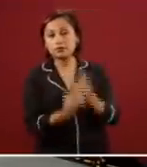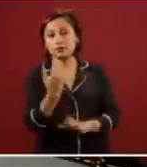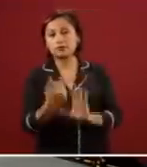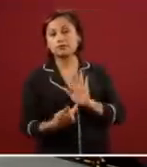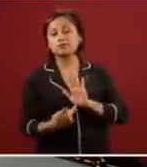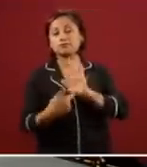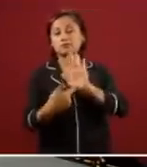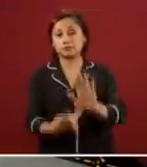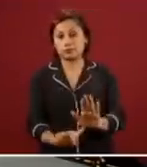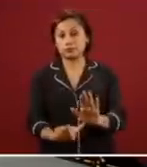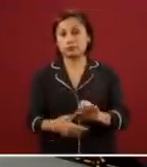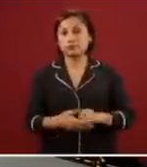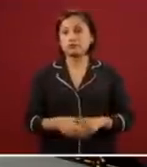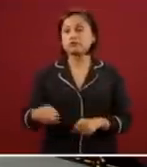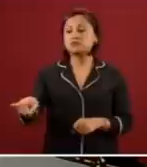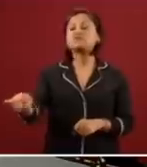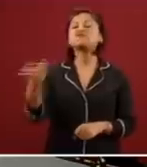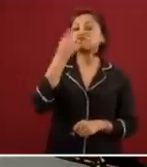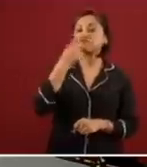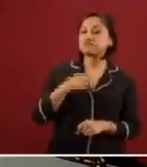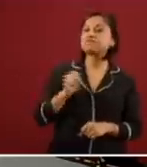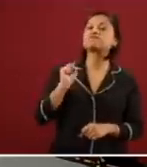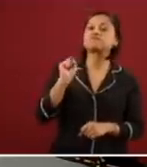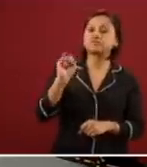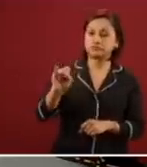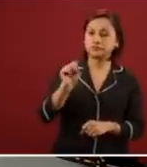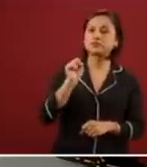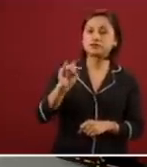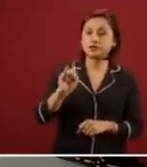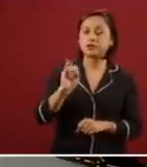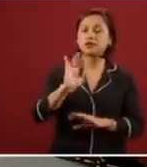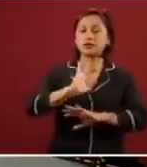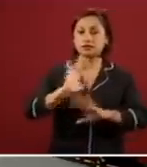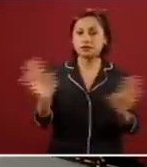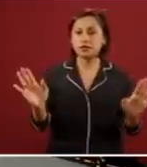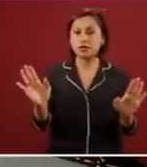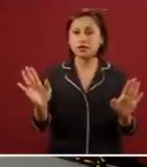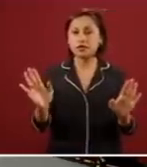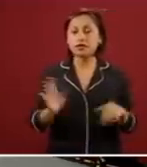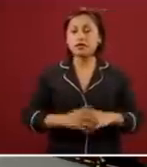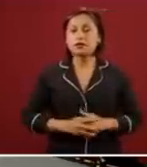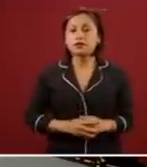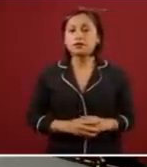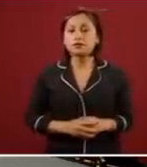Hay también eso, se está dando ya lo que explicaba y ahora va